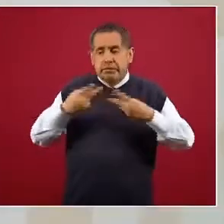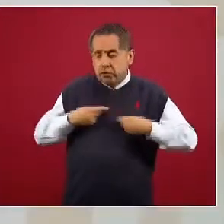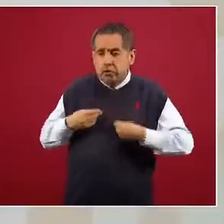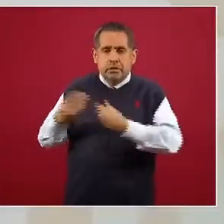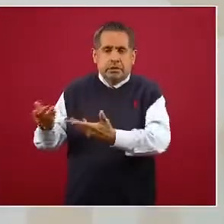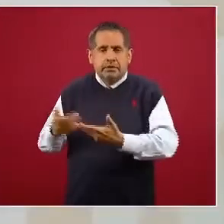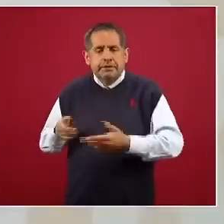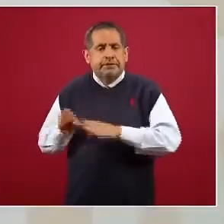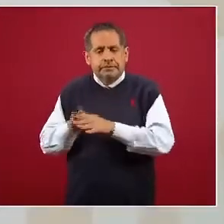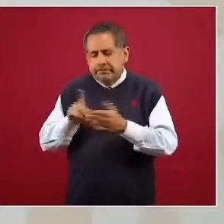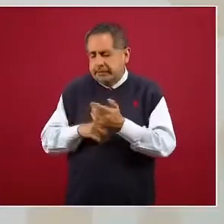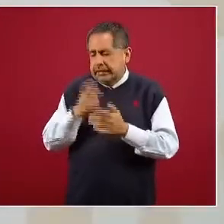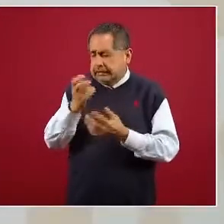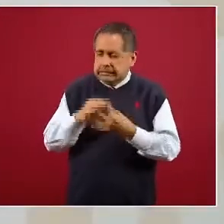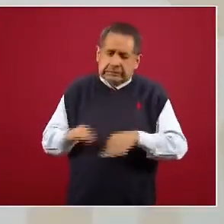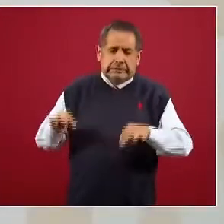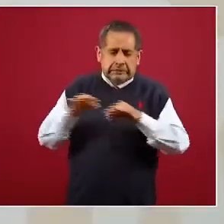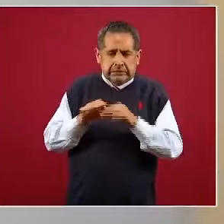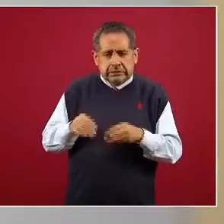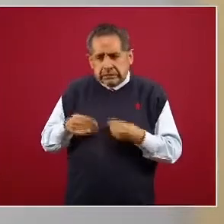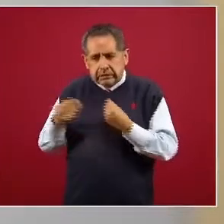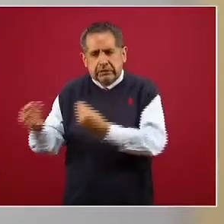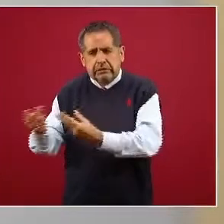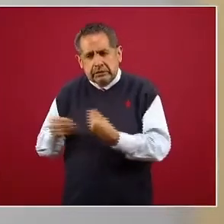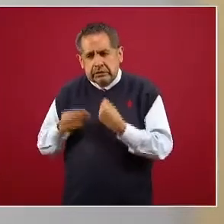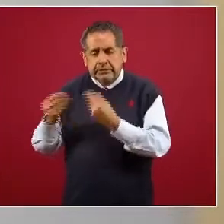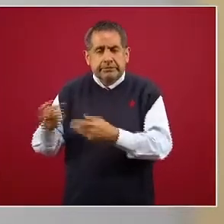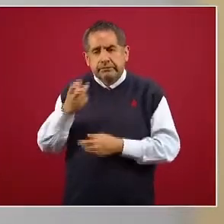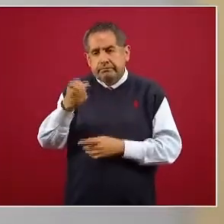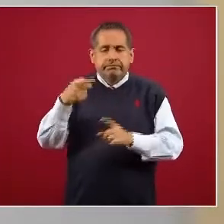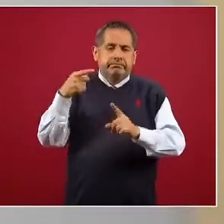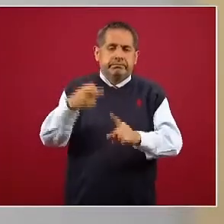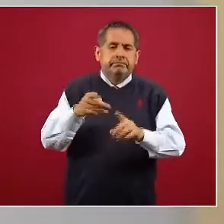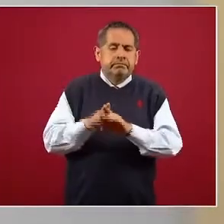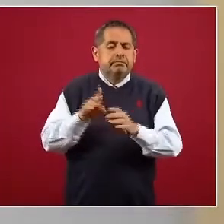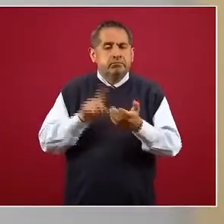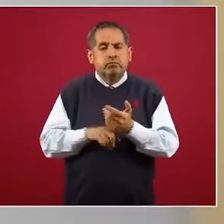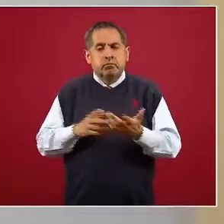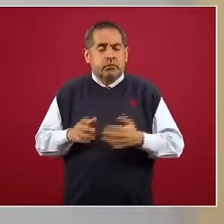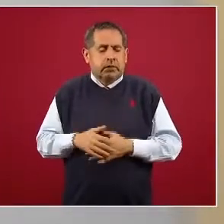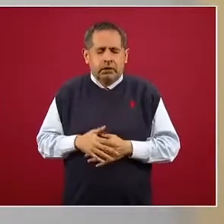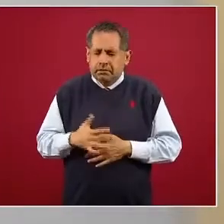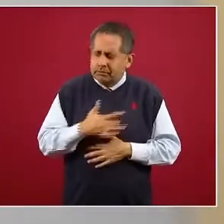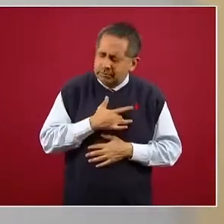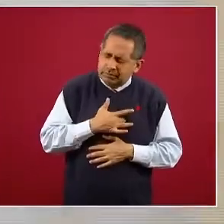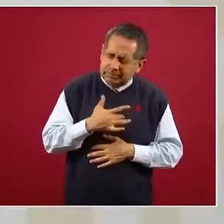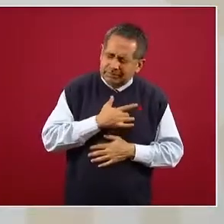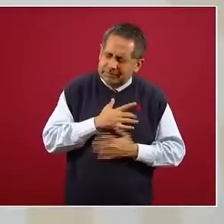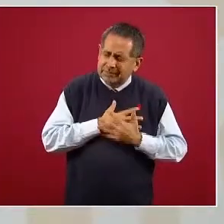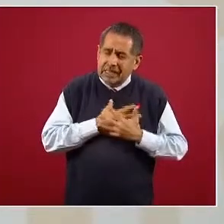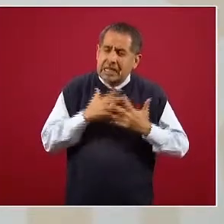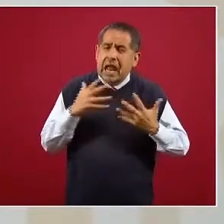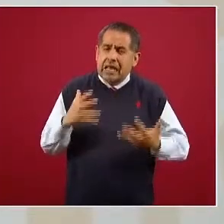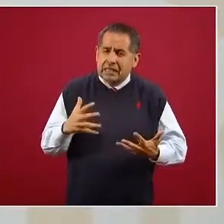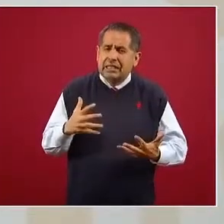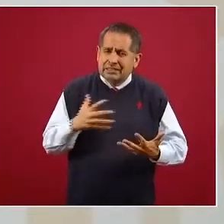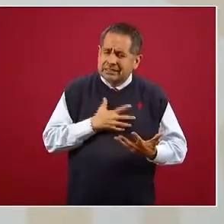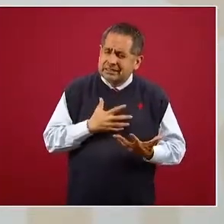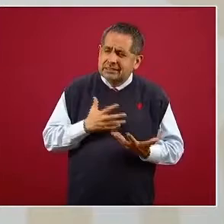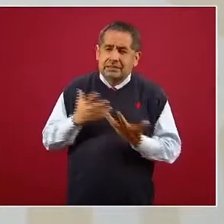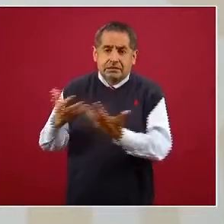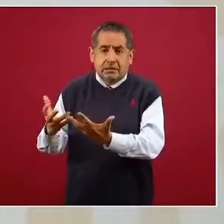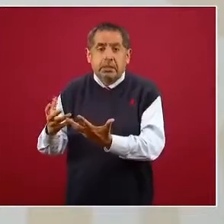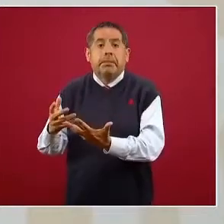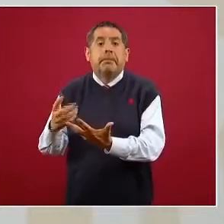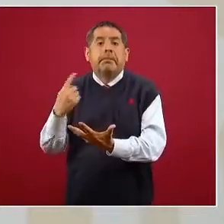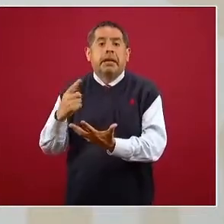que donar es un acto, donar sangre es un acto de enorme generosidad que puede ayudar a salvar